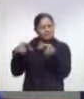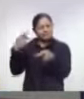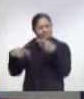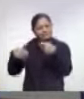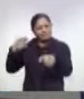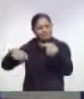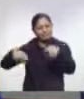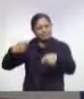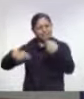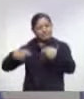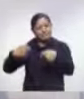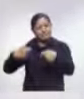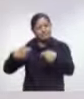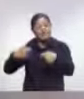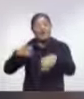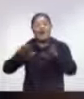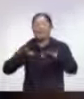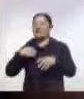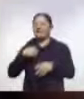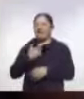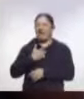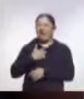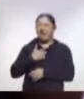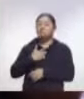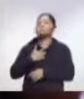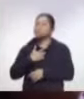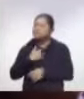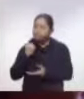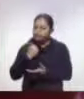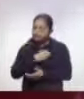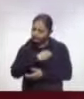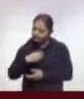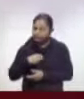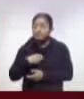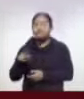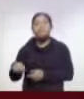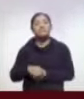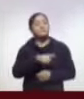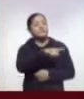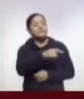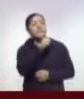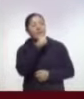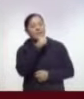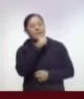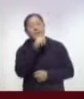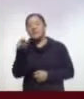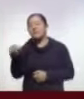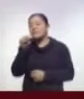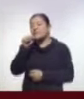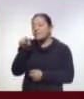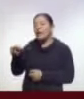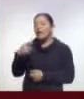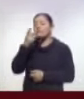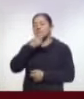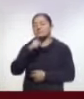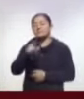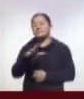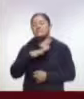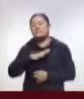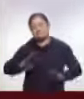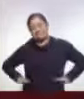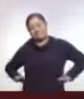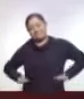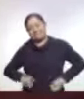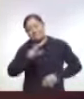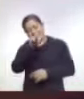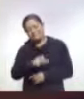no quiero reflexionar. Los comentaristas Elisa Corona y Mónica Vargas coincidieron en destacar el carácter irreverente de